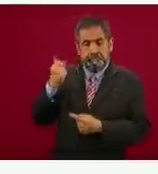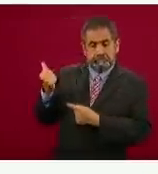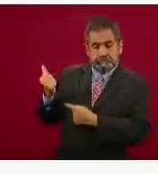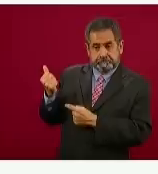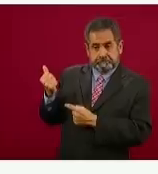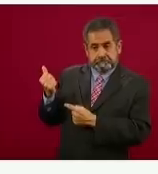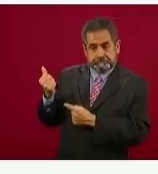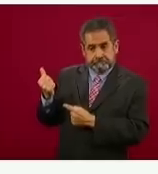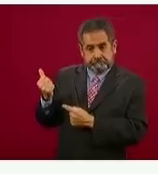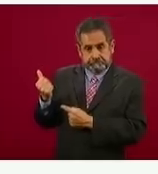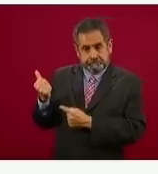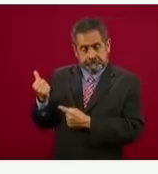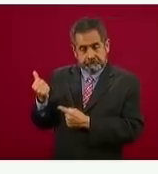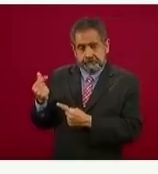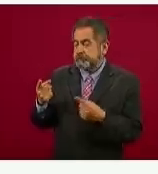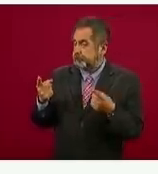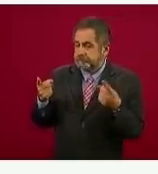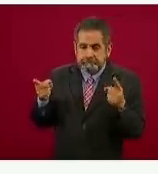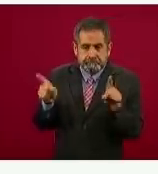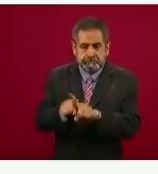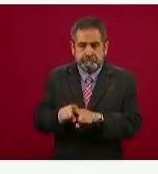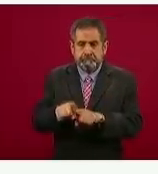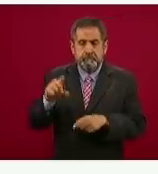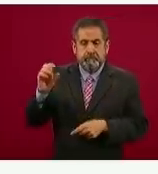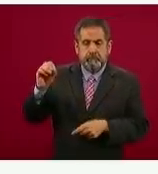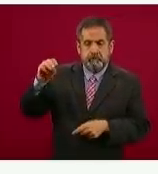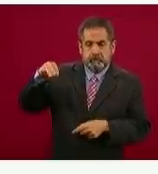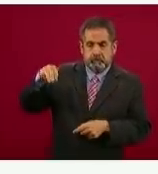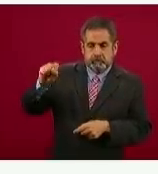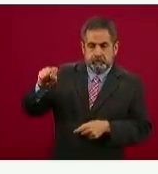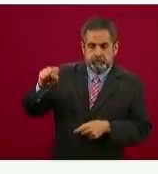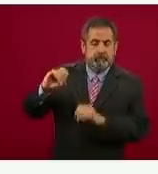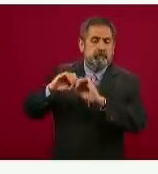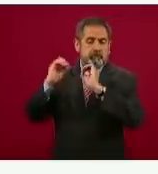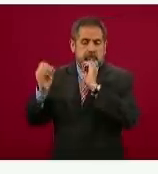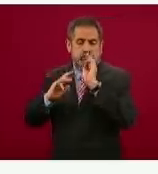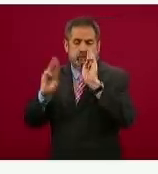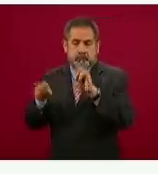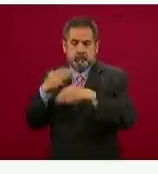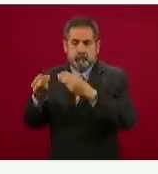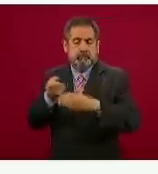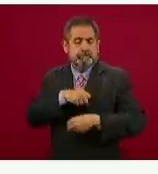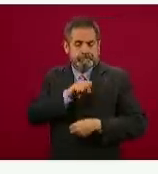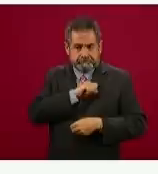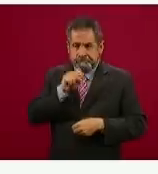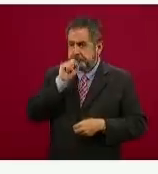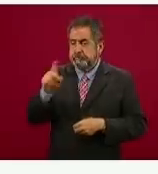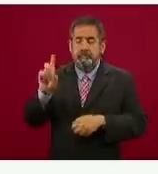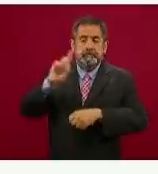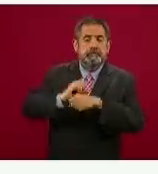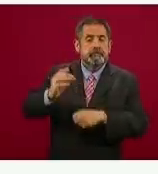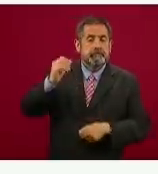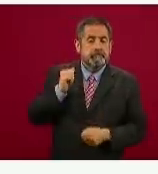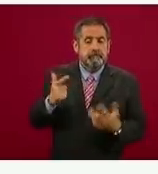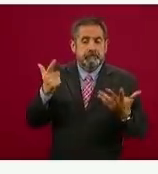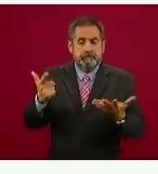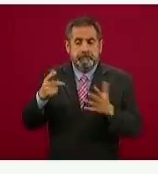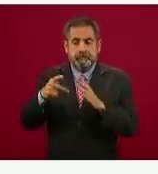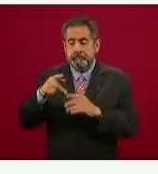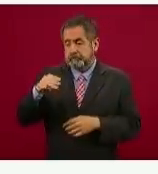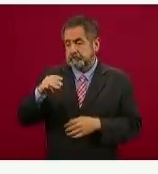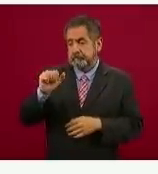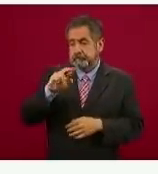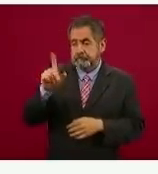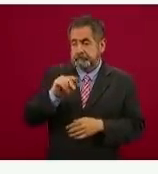exactamente los mismos que la Organización Mundial de la Salud presentó en su documento publicado el 7 de marzo. Son los escenarios que